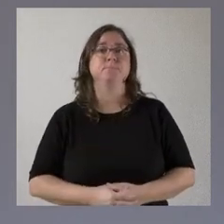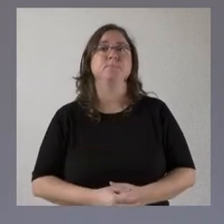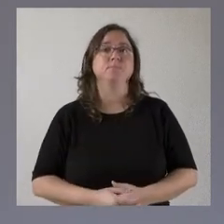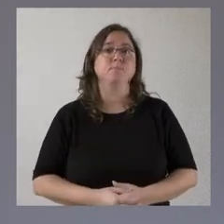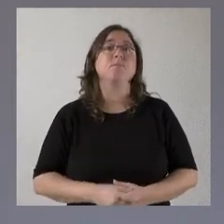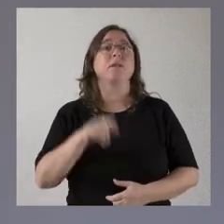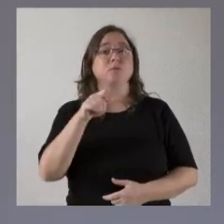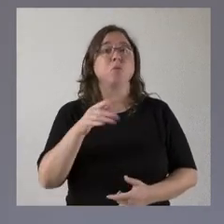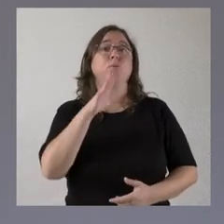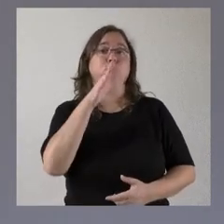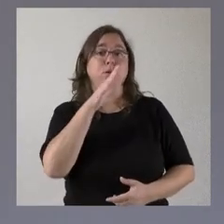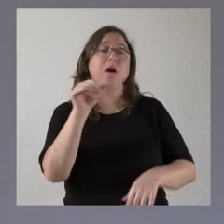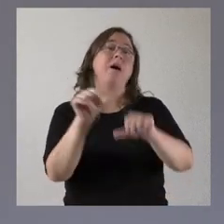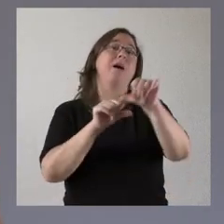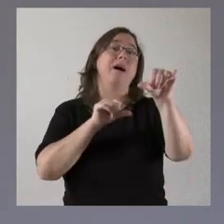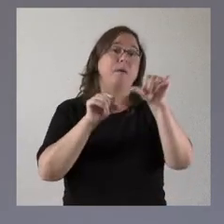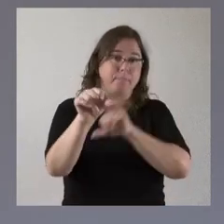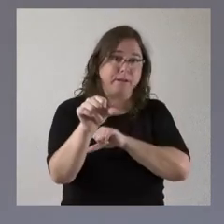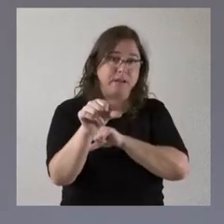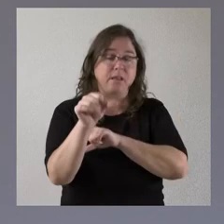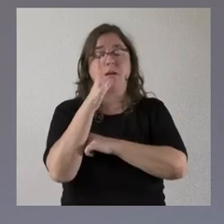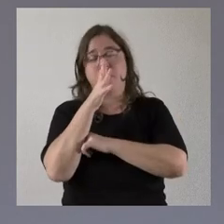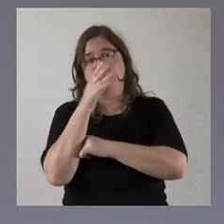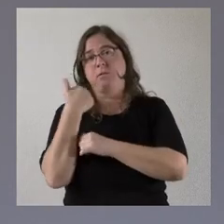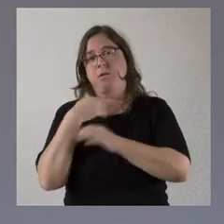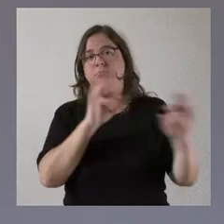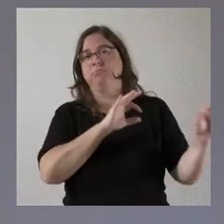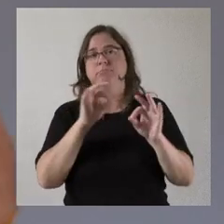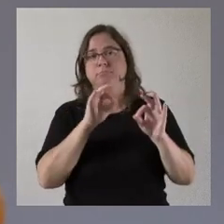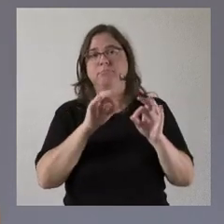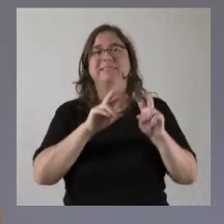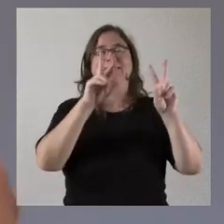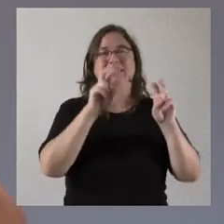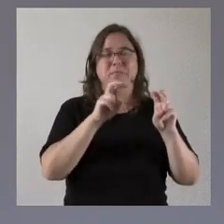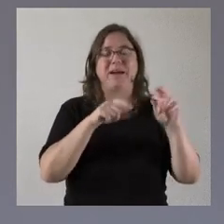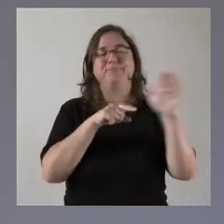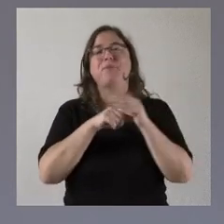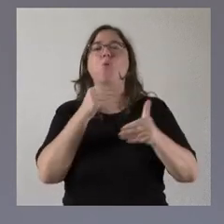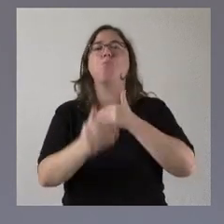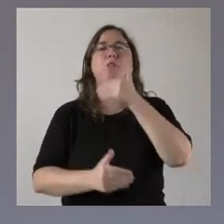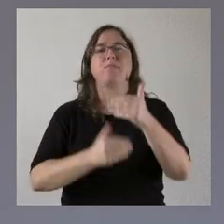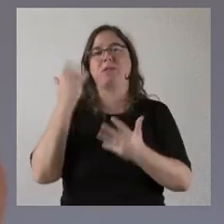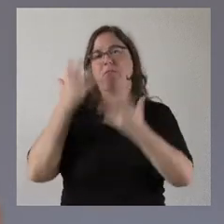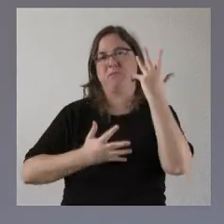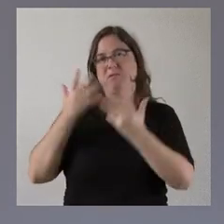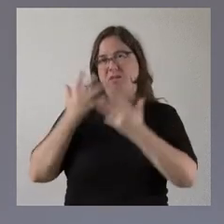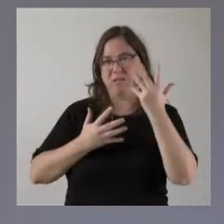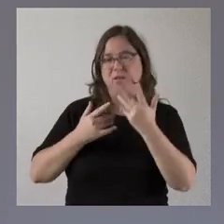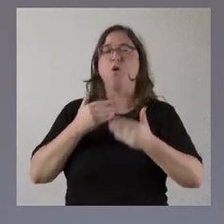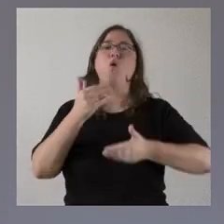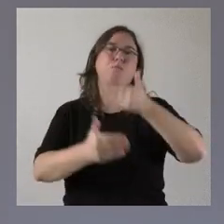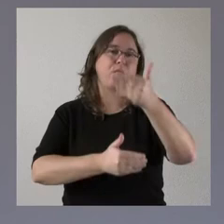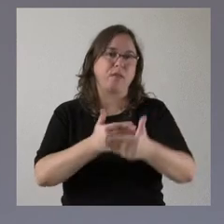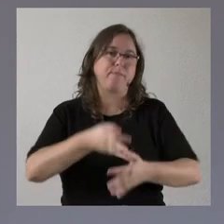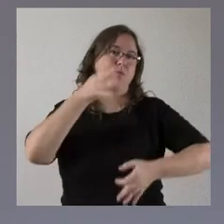todo esto a partir de ahora se abren por supuesto todos los temas todos los procedimientos administrativos o todos los procedimientos